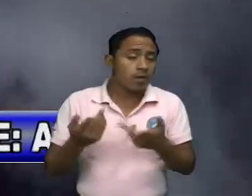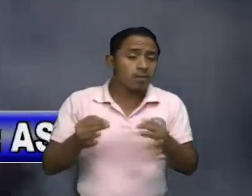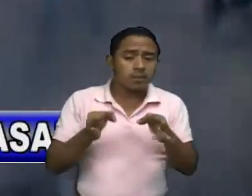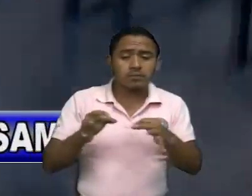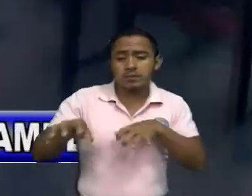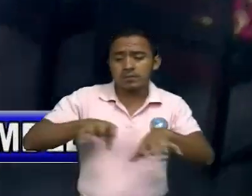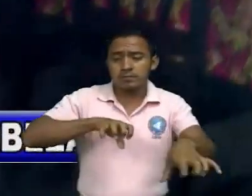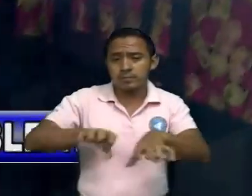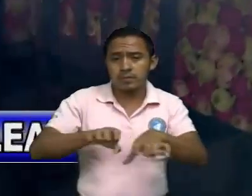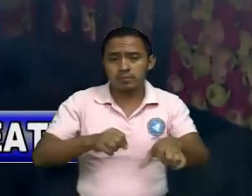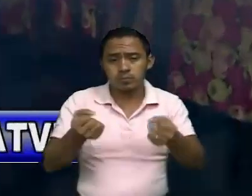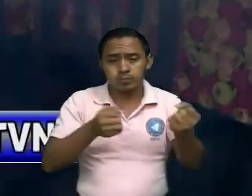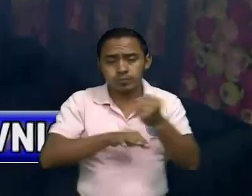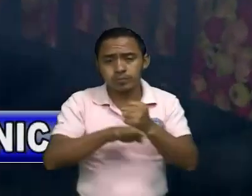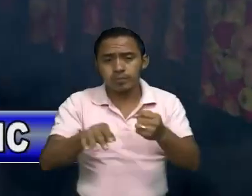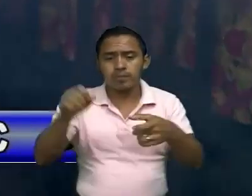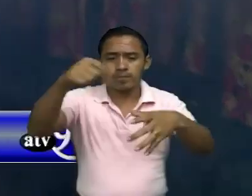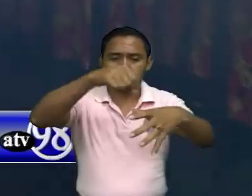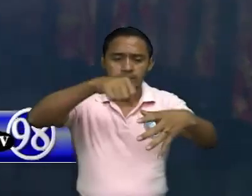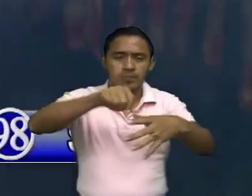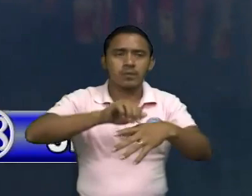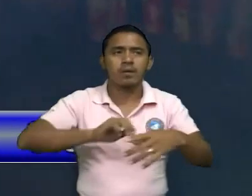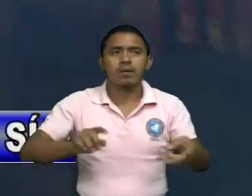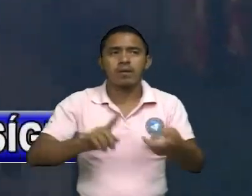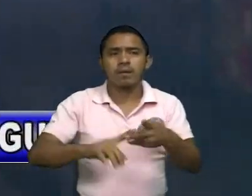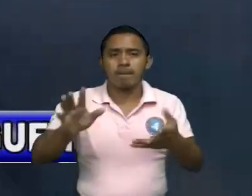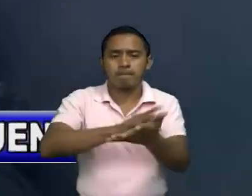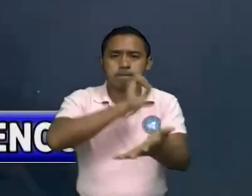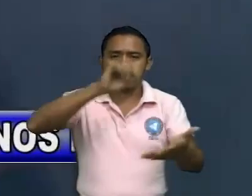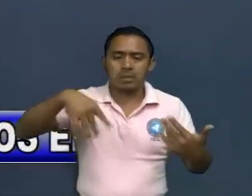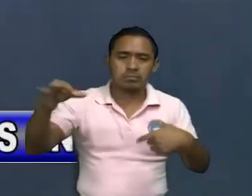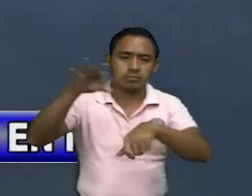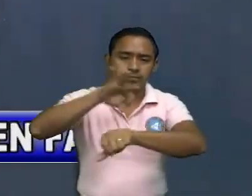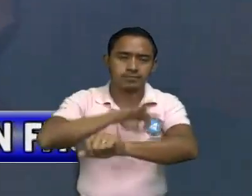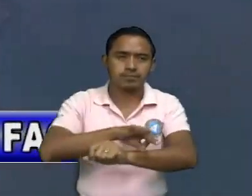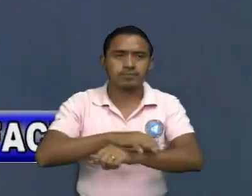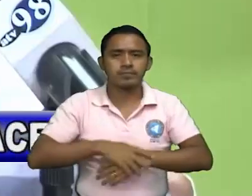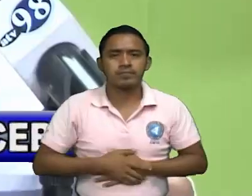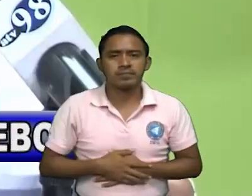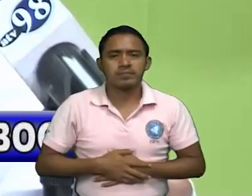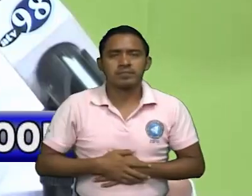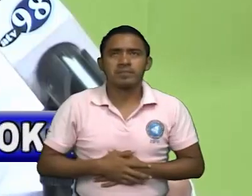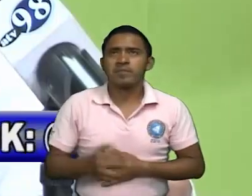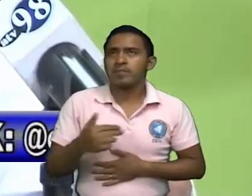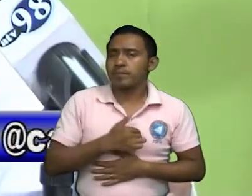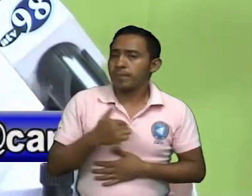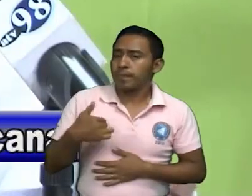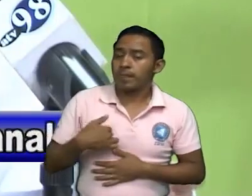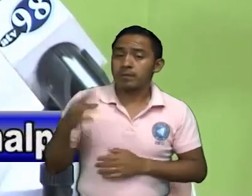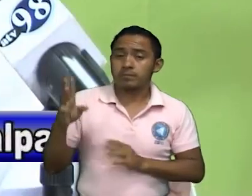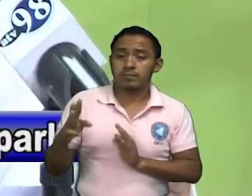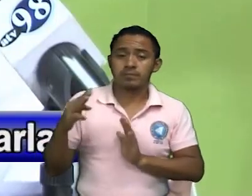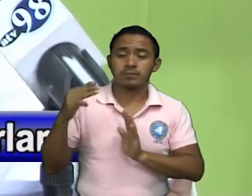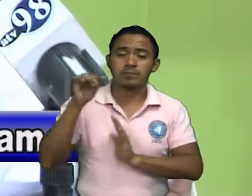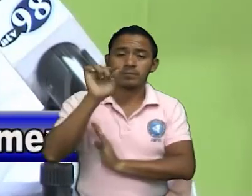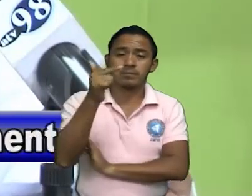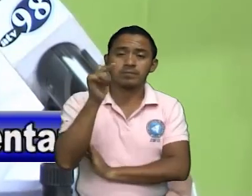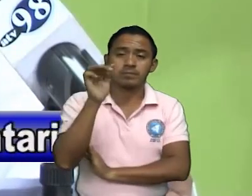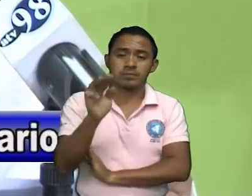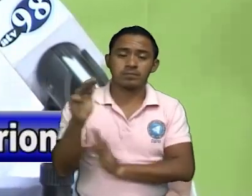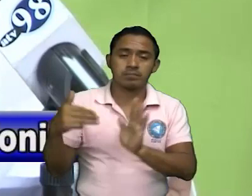de limpieza, fumigación, abatización y eliminación de criaderos de mosquitos. Se realizaron